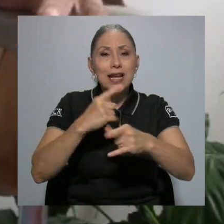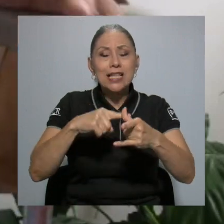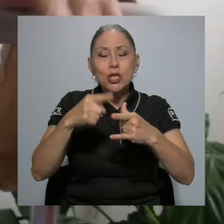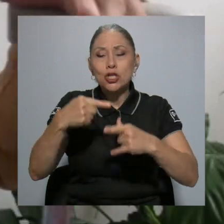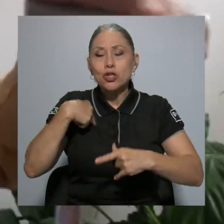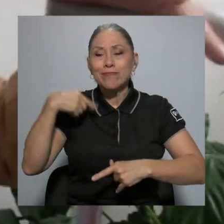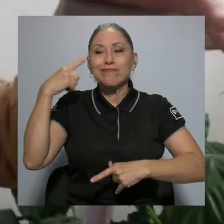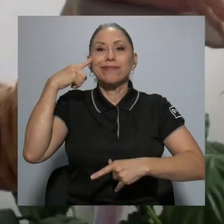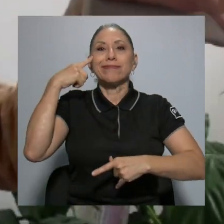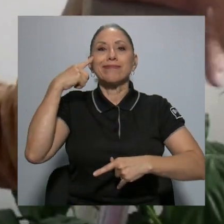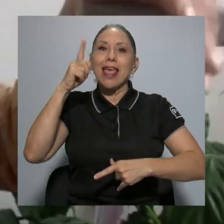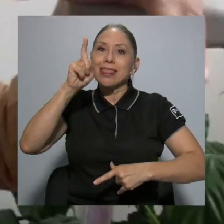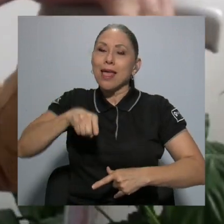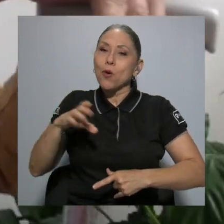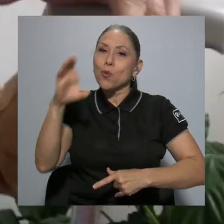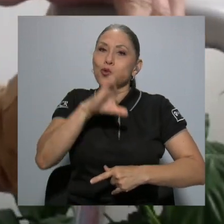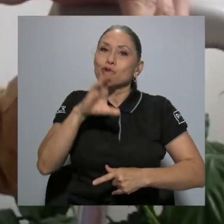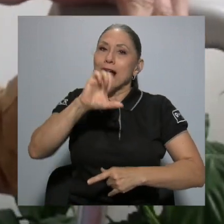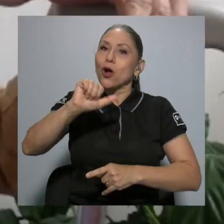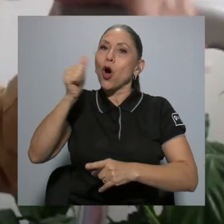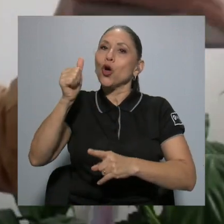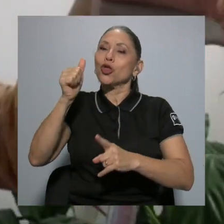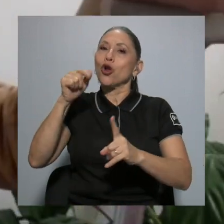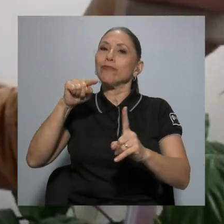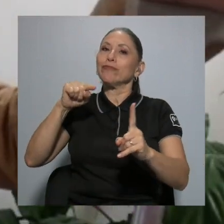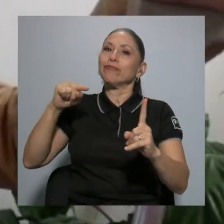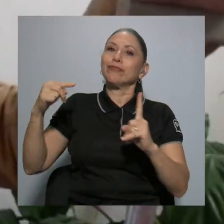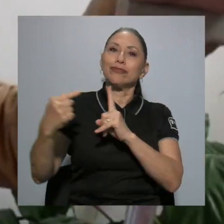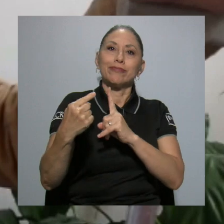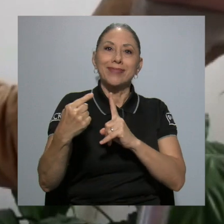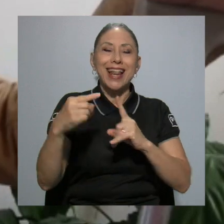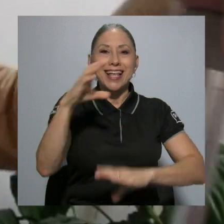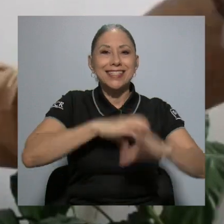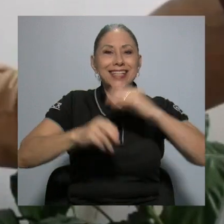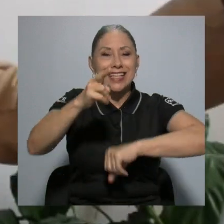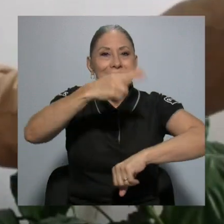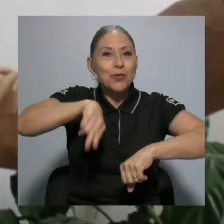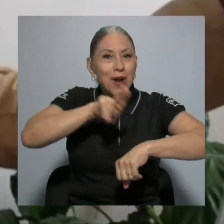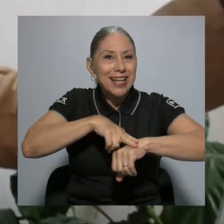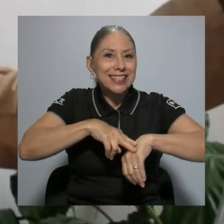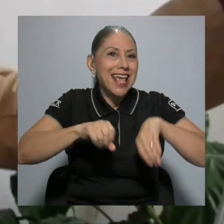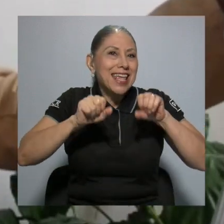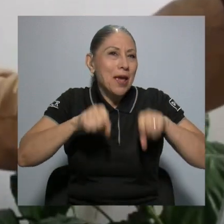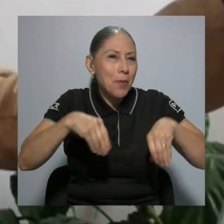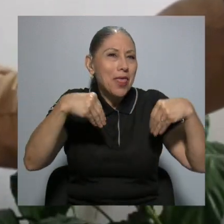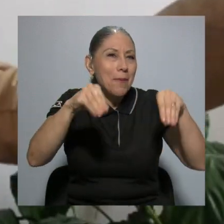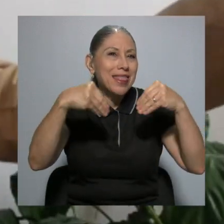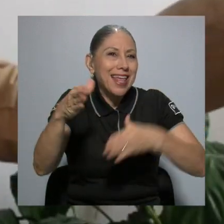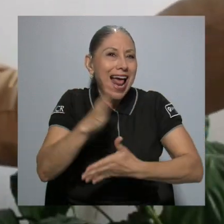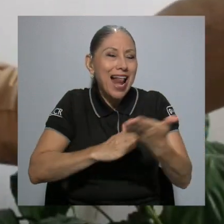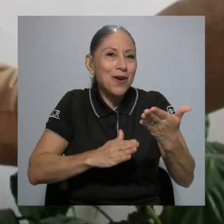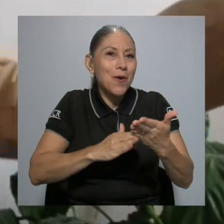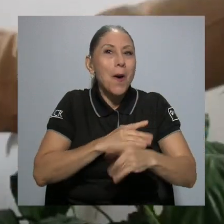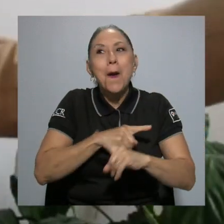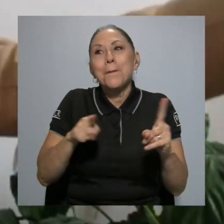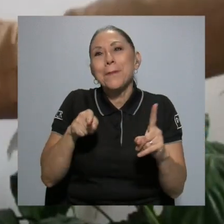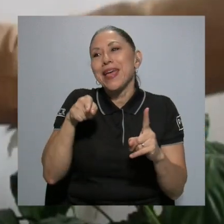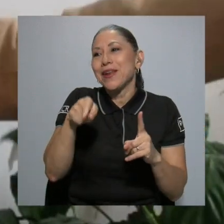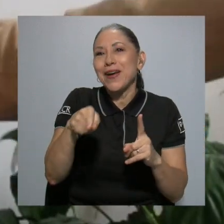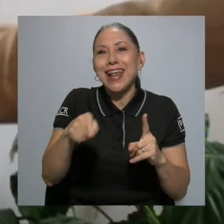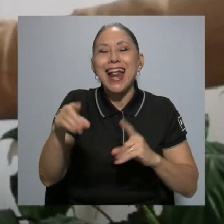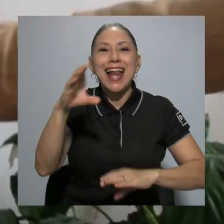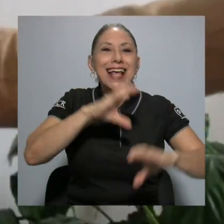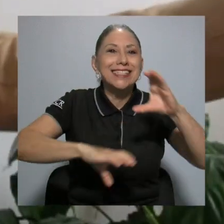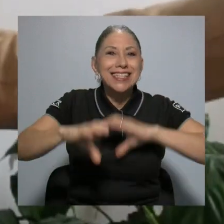me empujó a buscar otro rubro en las ciencias naturales que pueda vender algo. No era la ciencia lo que me movía, era la plata.